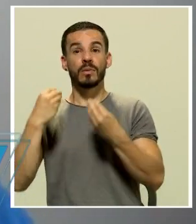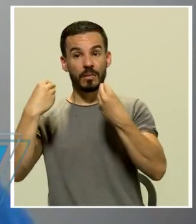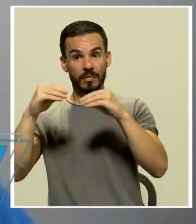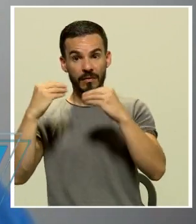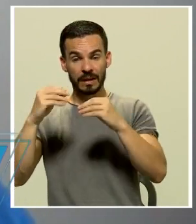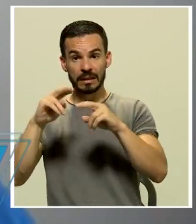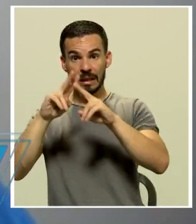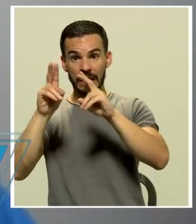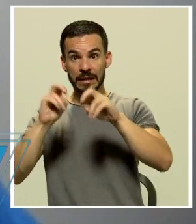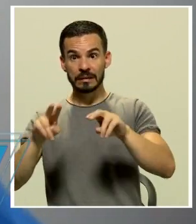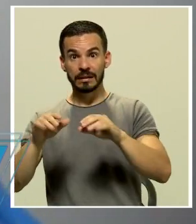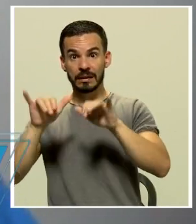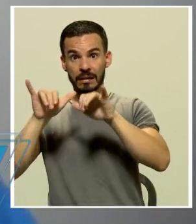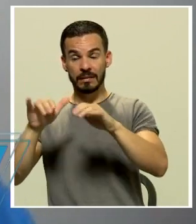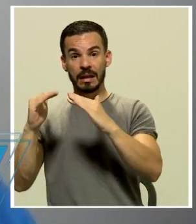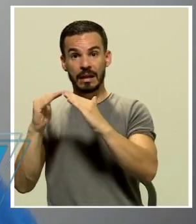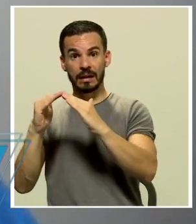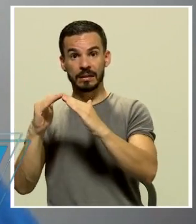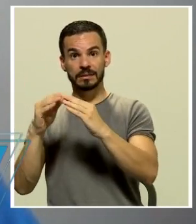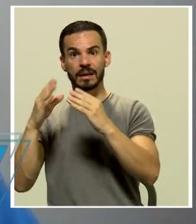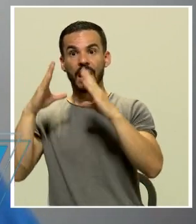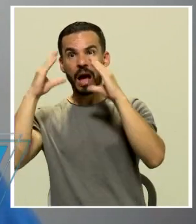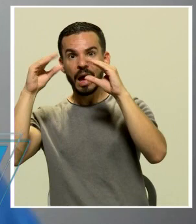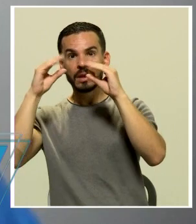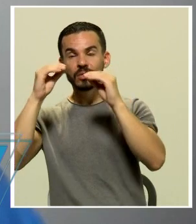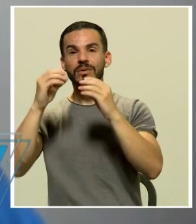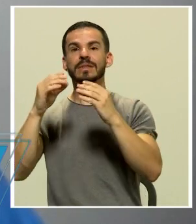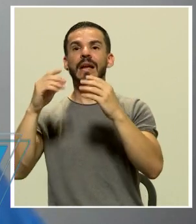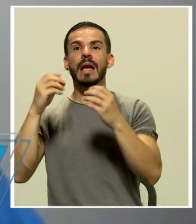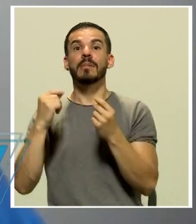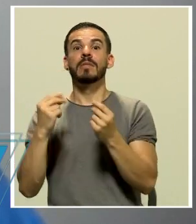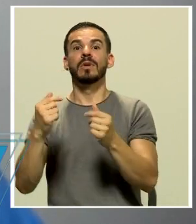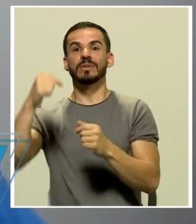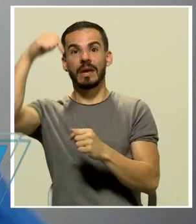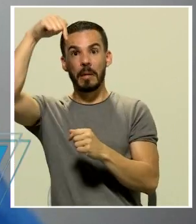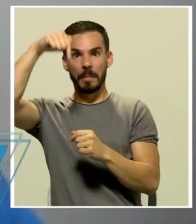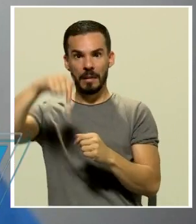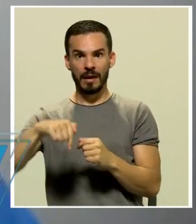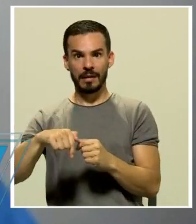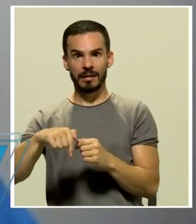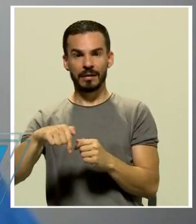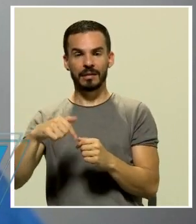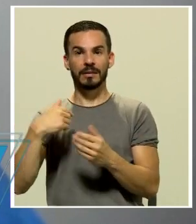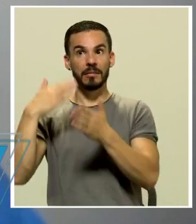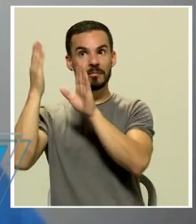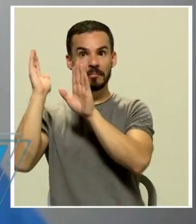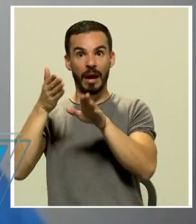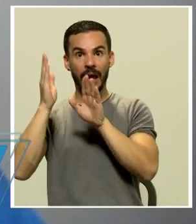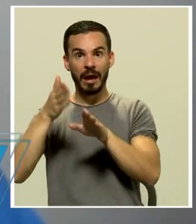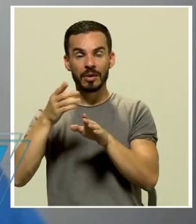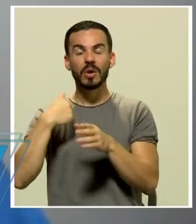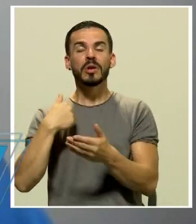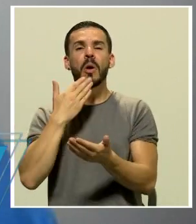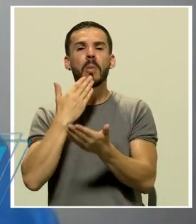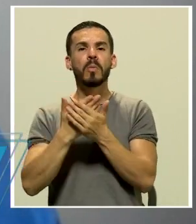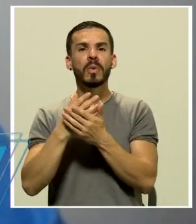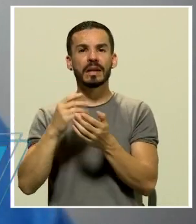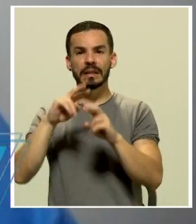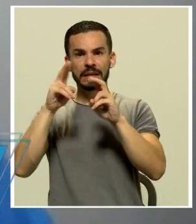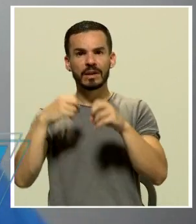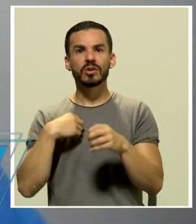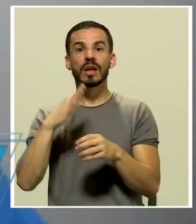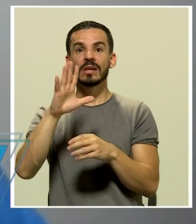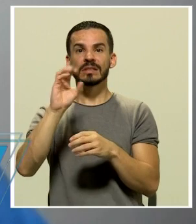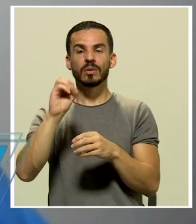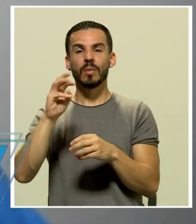Internet fija, lo que anuncian es la velocidad bajada. Entonces, no, me dicen, yo tengo una buena Internet, tengo